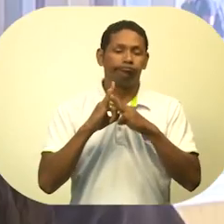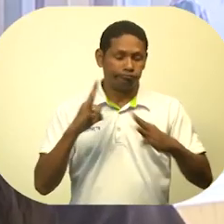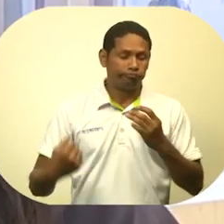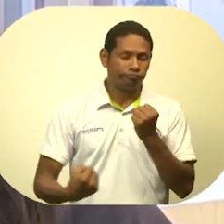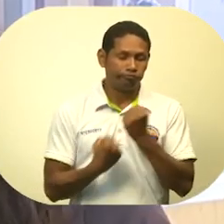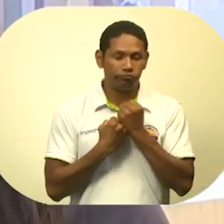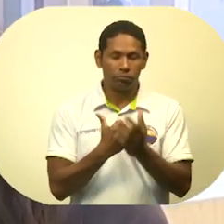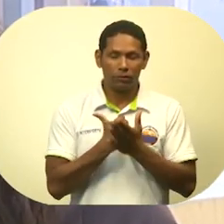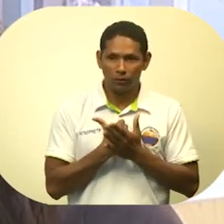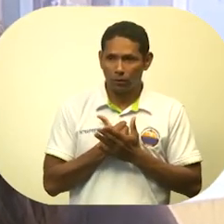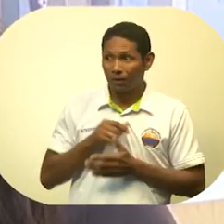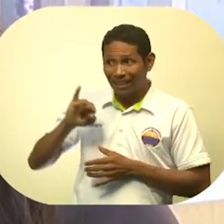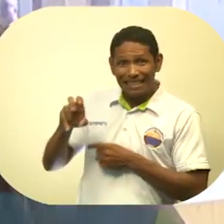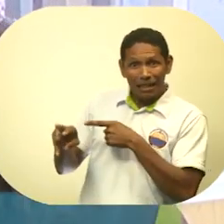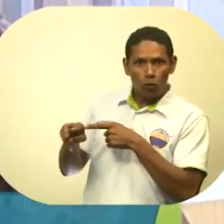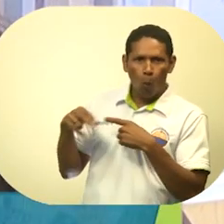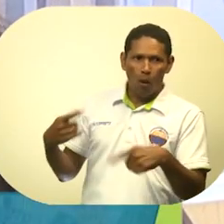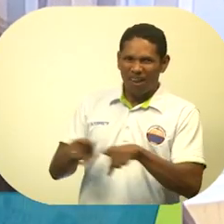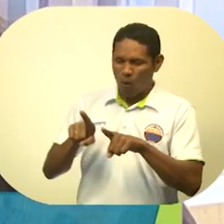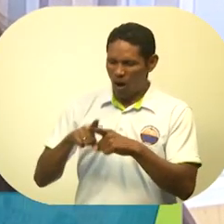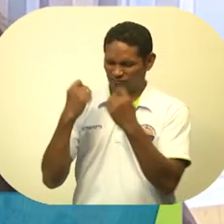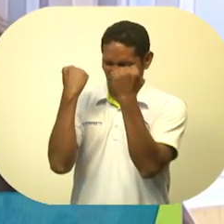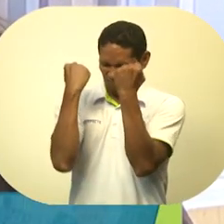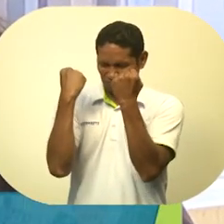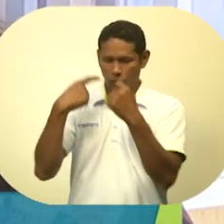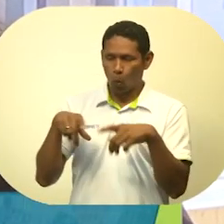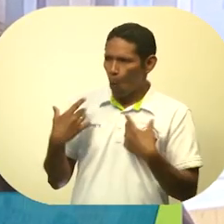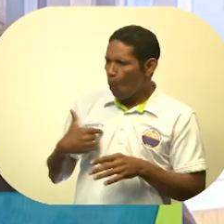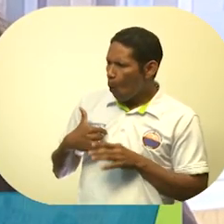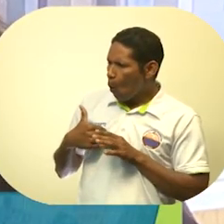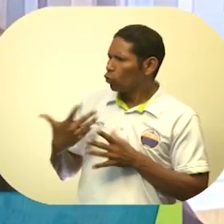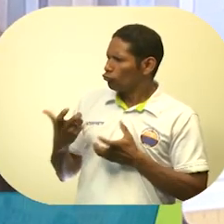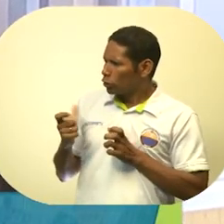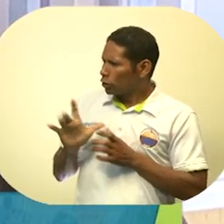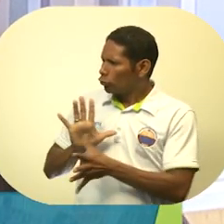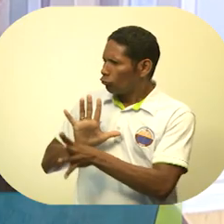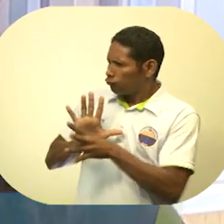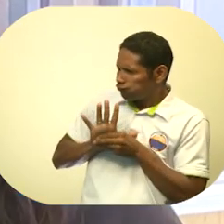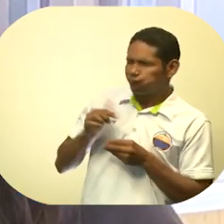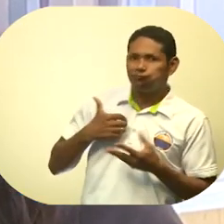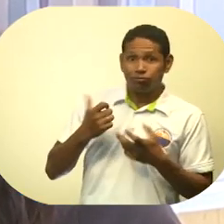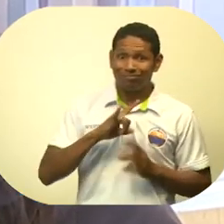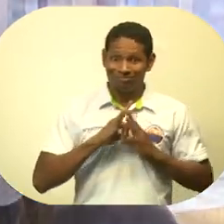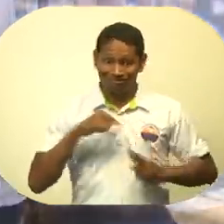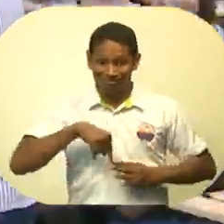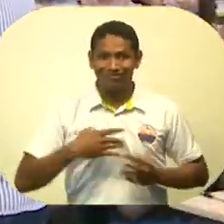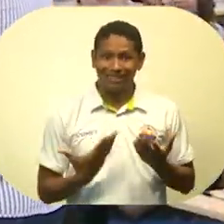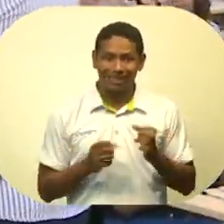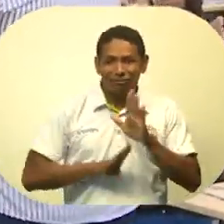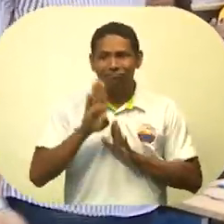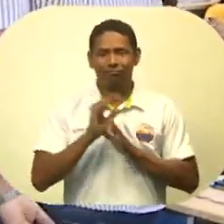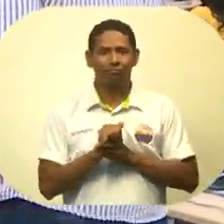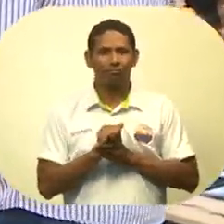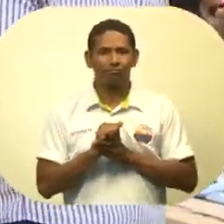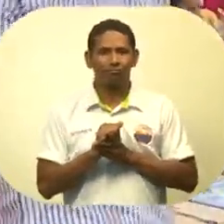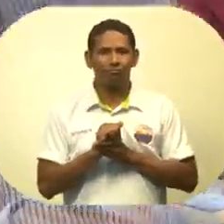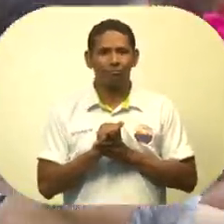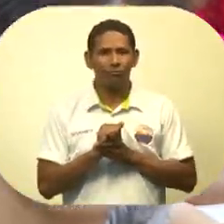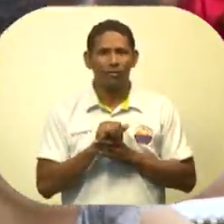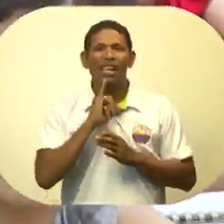Magdalena. Jason es como ese pilar que uno quiere llegar a ser, ese ejemplo que uno quiere lograr aquí en la universidad. El